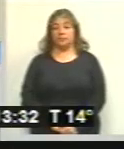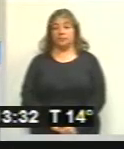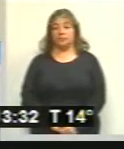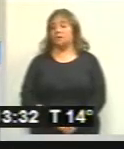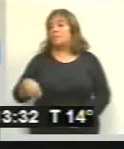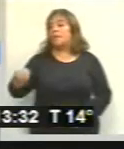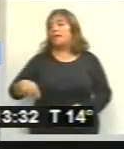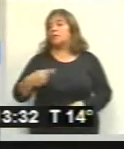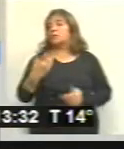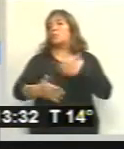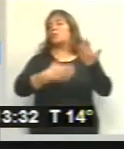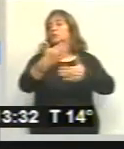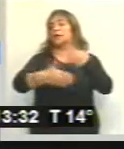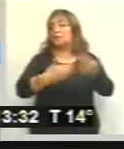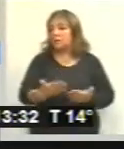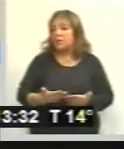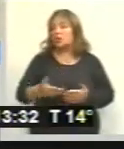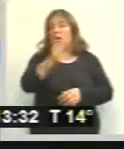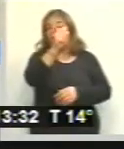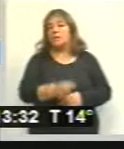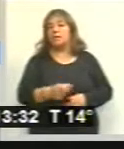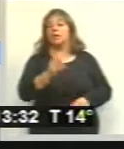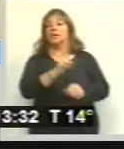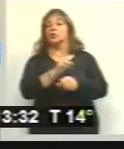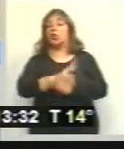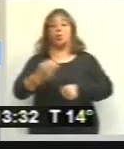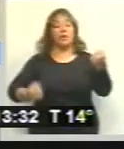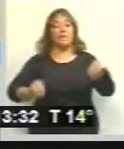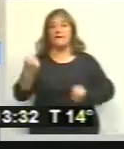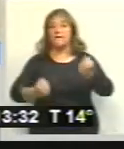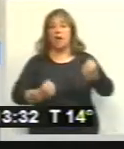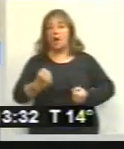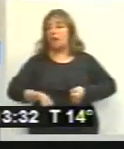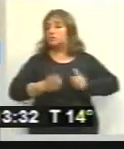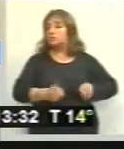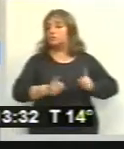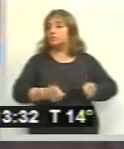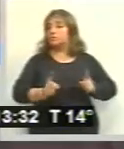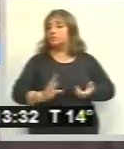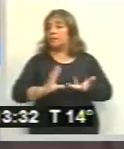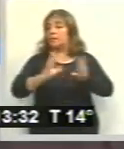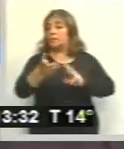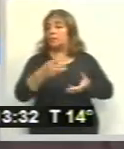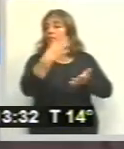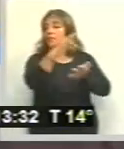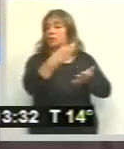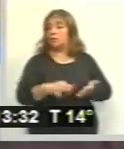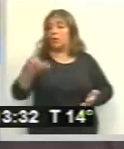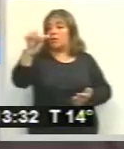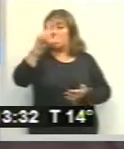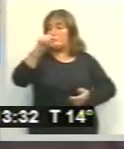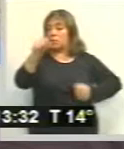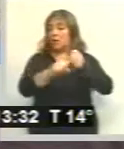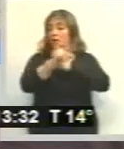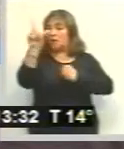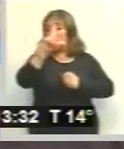Este es un procedimiento que realizó personal de la Dirección de Seguridad Vial en la continuidad de estos operativos que realizan de lunes a lunes y que